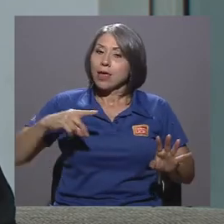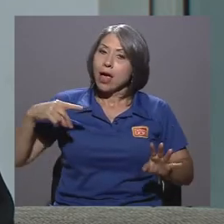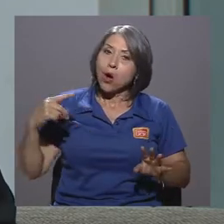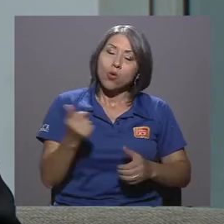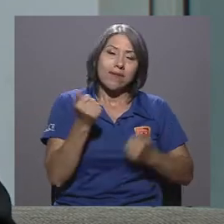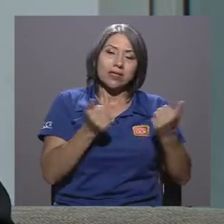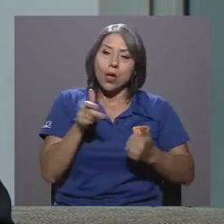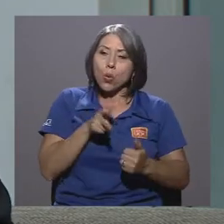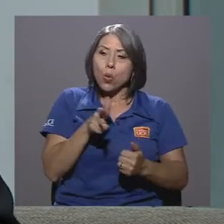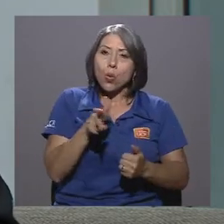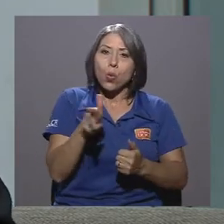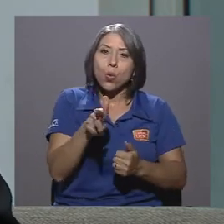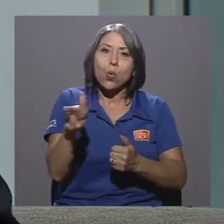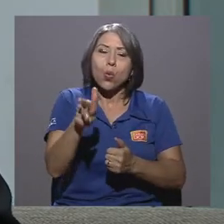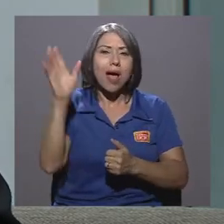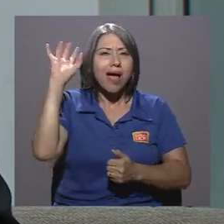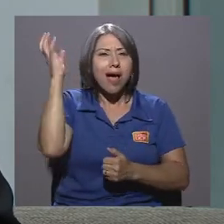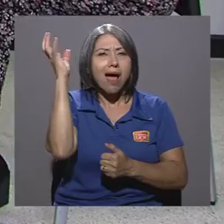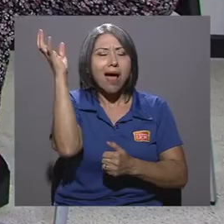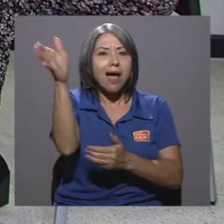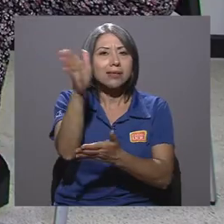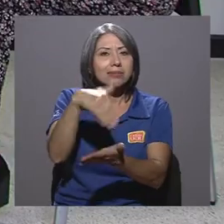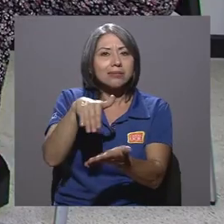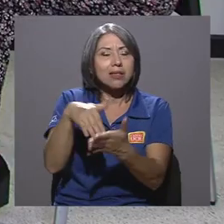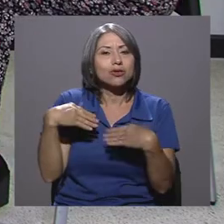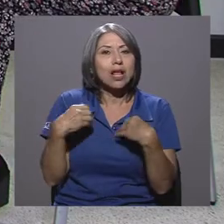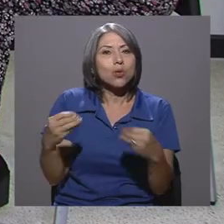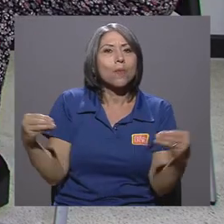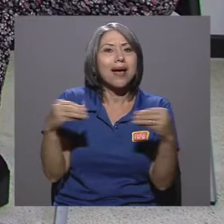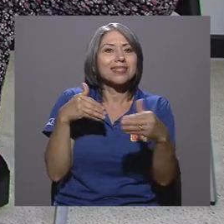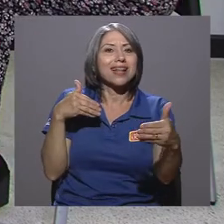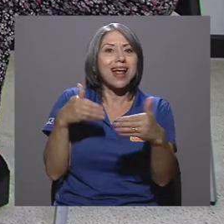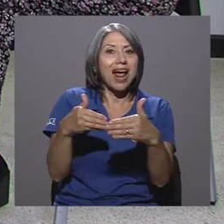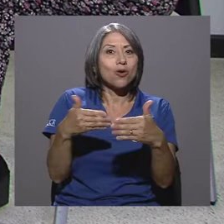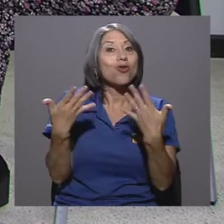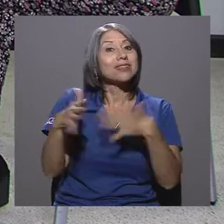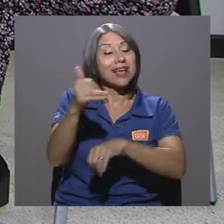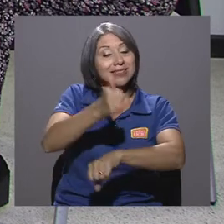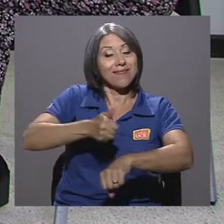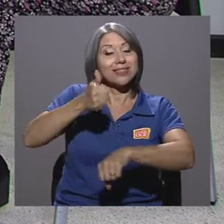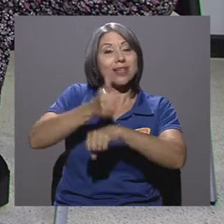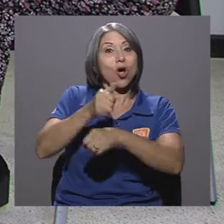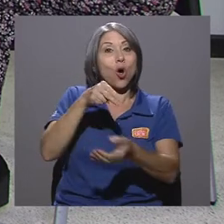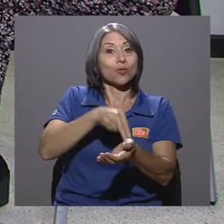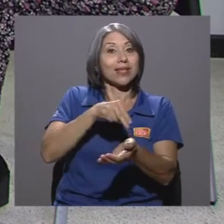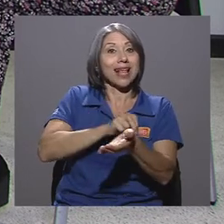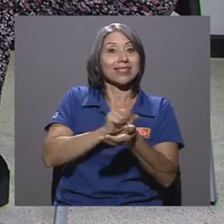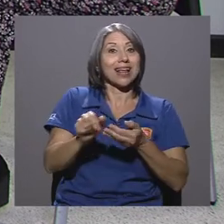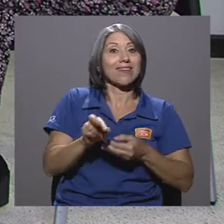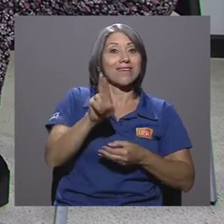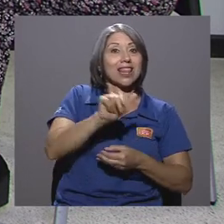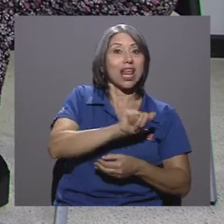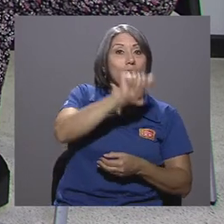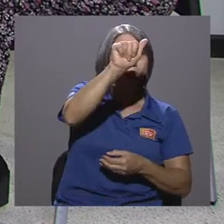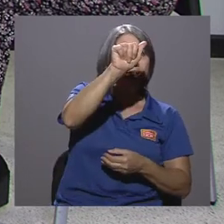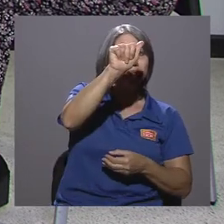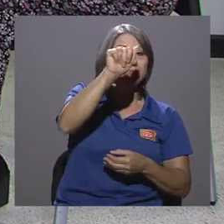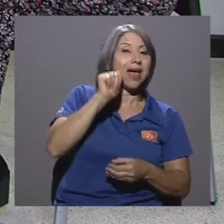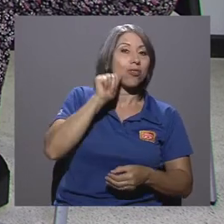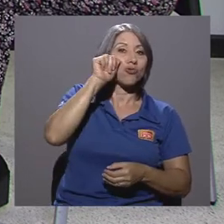que en este caso la coordinación o el plan establece que es el Hospital San Rafael de Alajuela en el caso de adultos y el Hospital de Niños